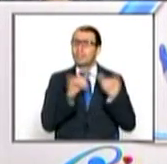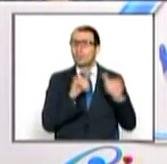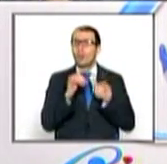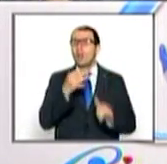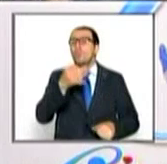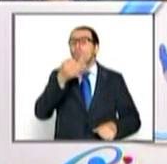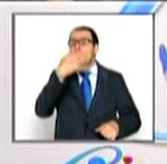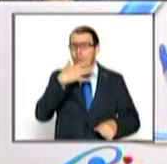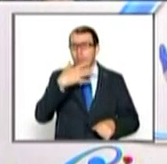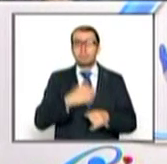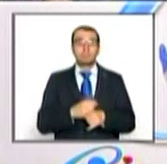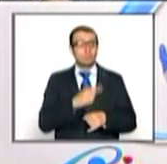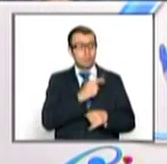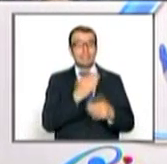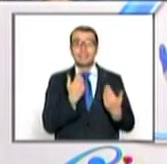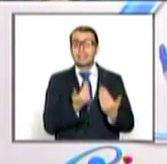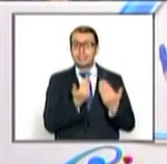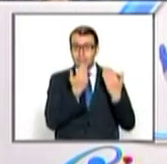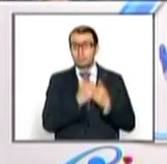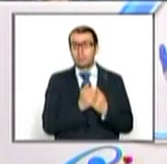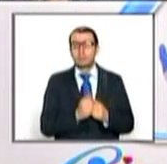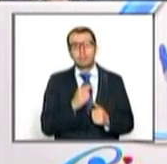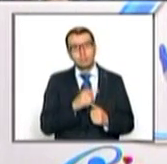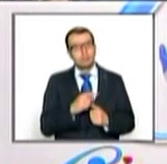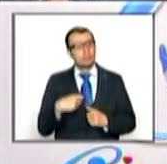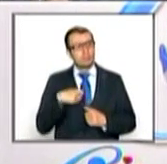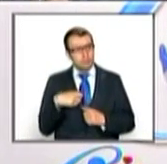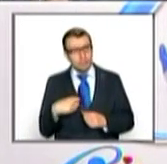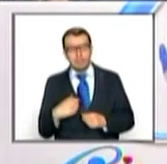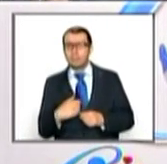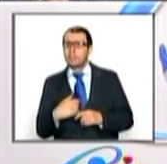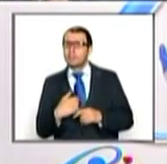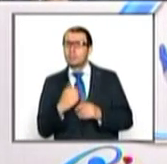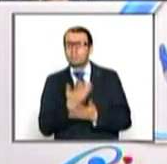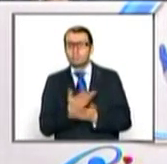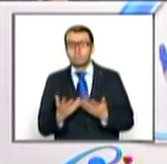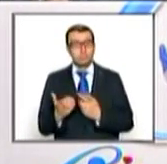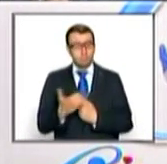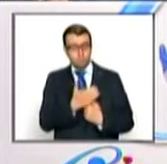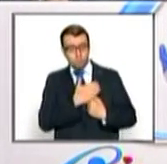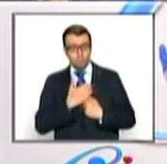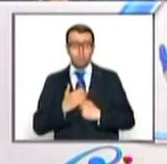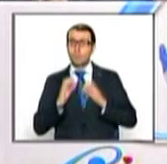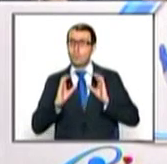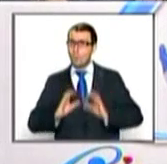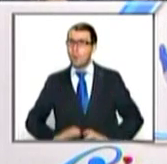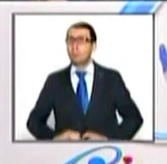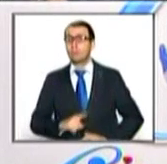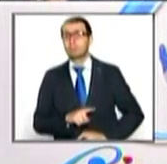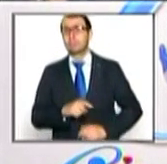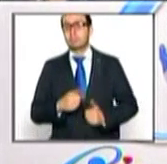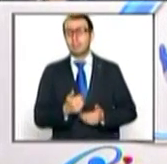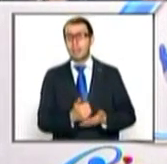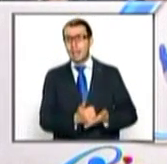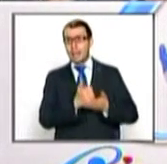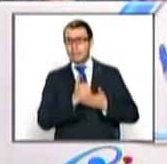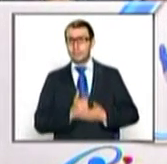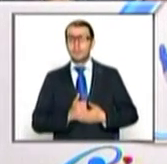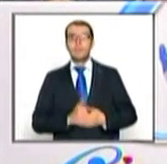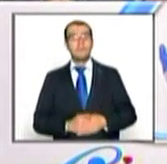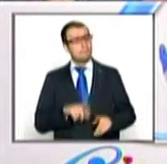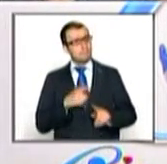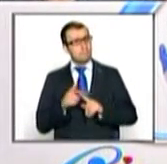El omega 3 funciona y tiene efectos totalmente de protección y de sanación a nivel del cuerpo, pasando por todos los